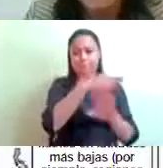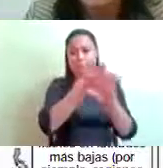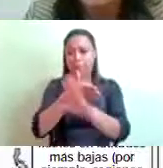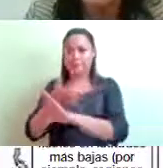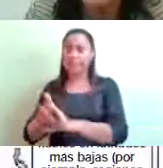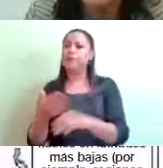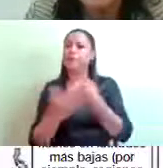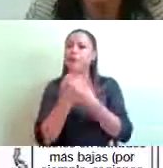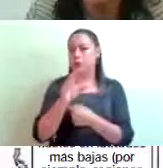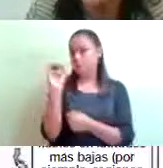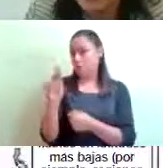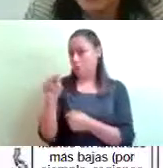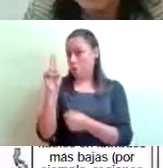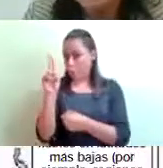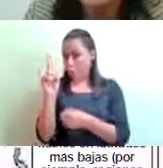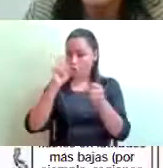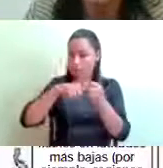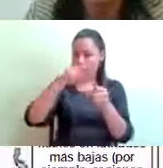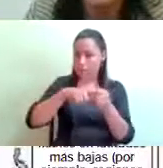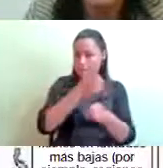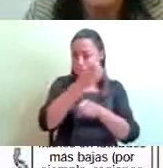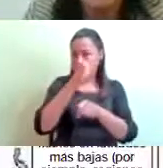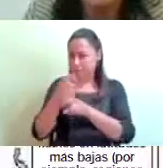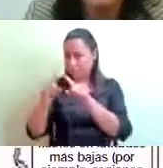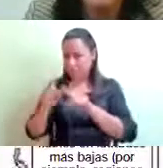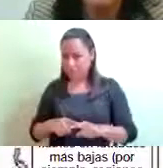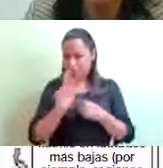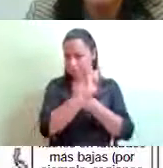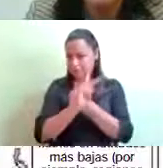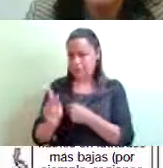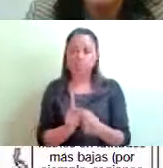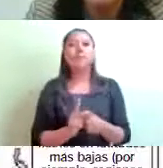miembros de Naciones Unidas más otros estados